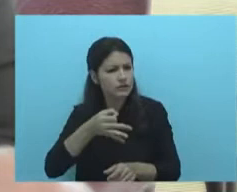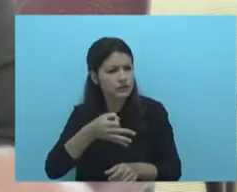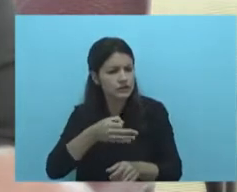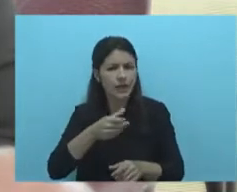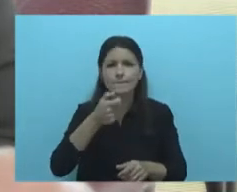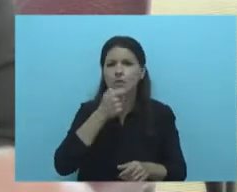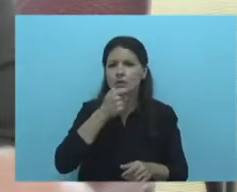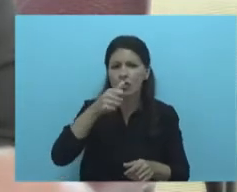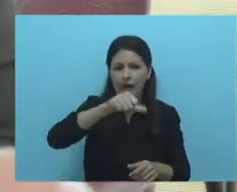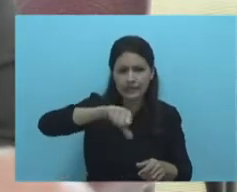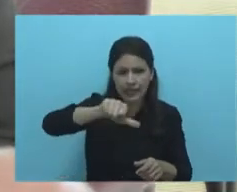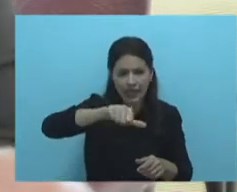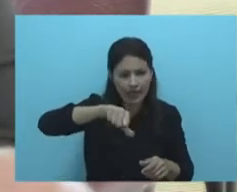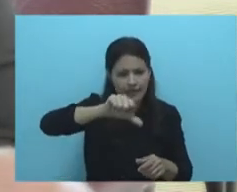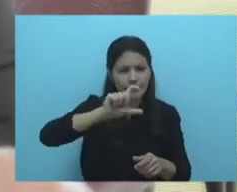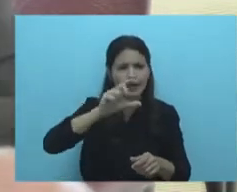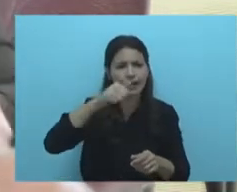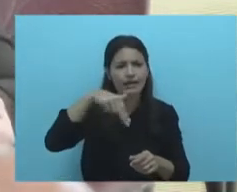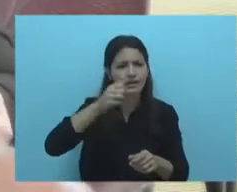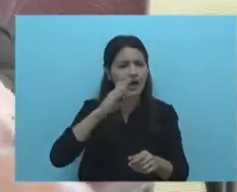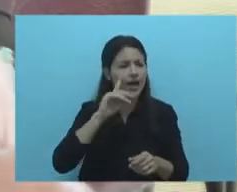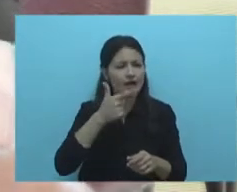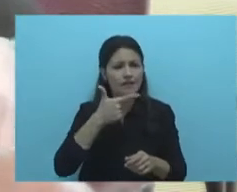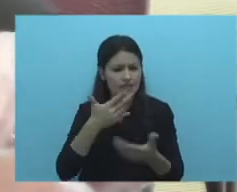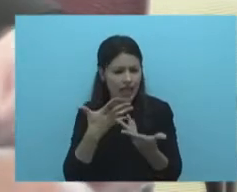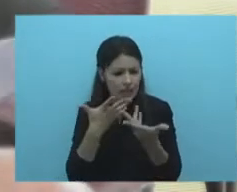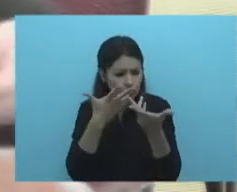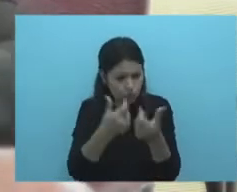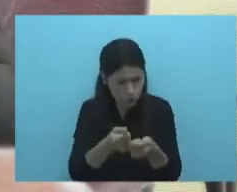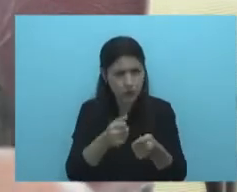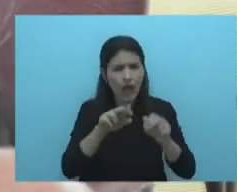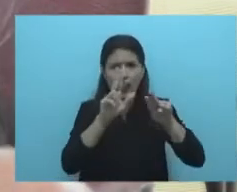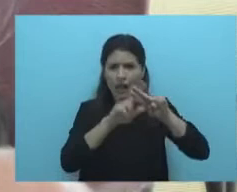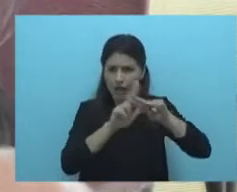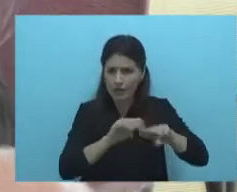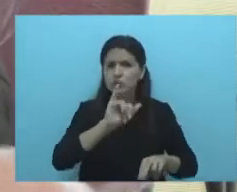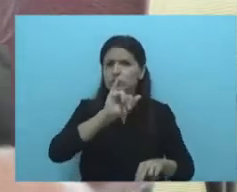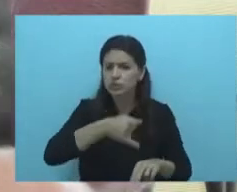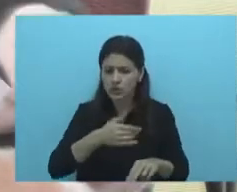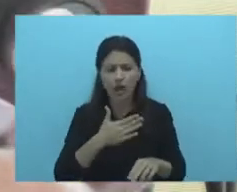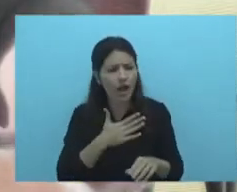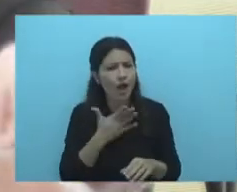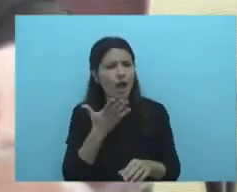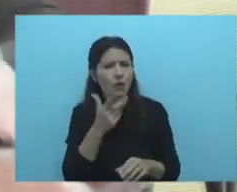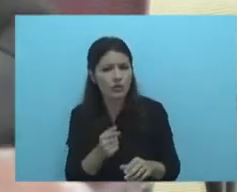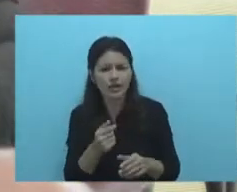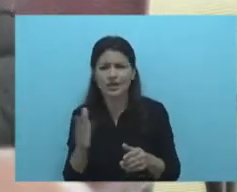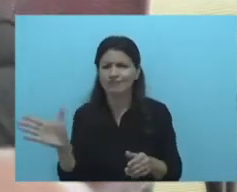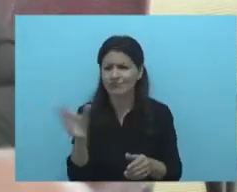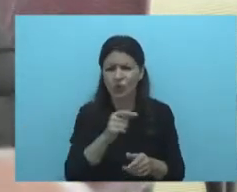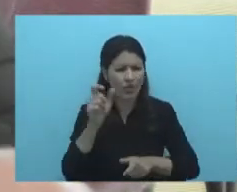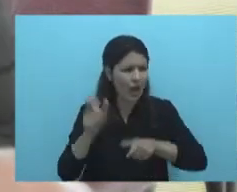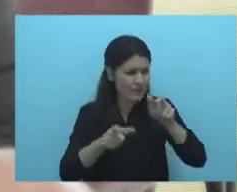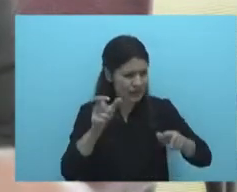de cannabis trae a los pacientes. Y me encantaría que sea de acceso ilimitado para todas